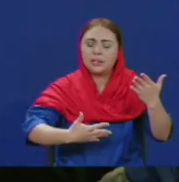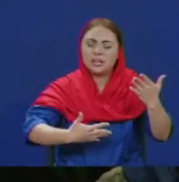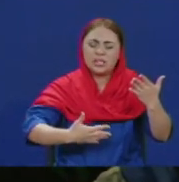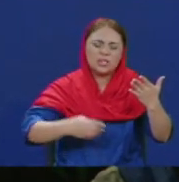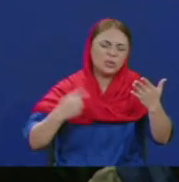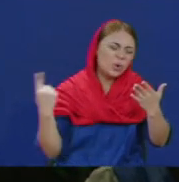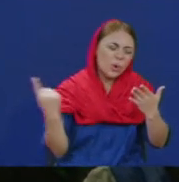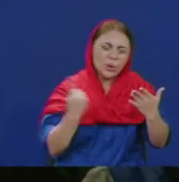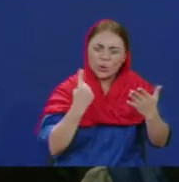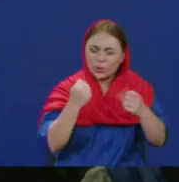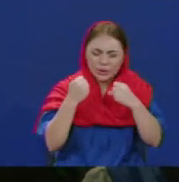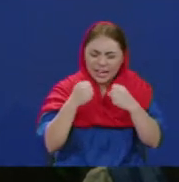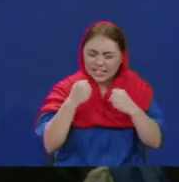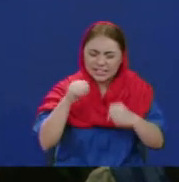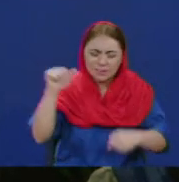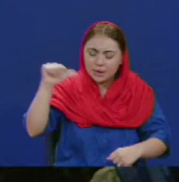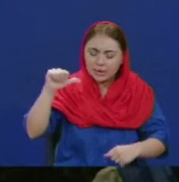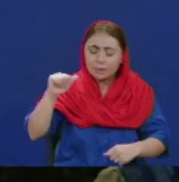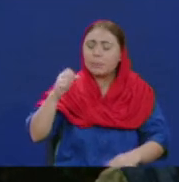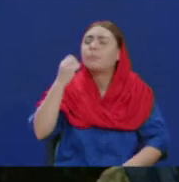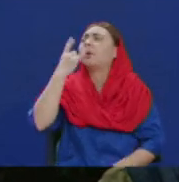ofensas, transgresiones, perdónanos.